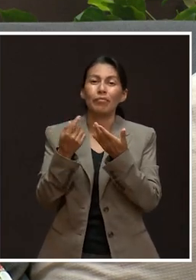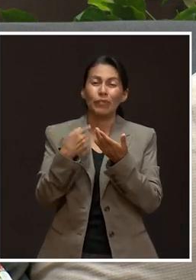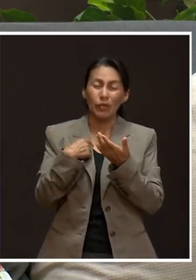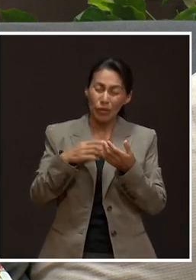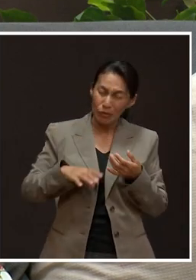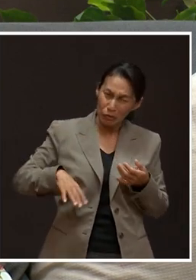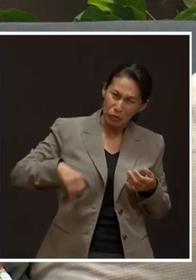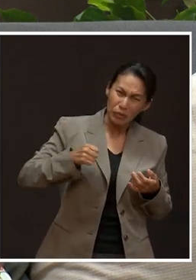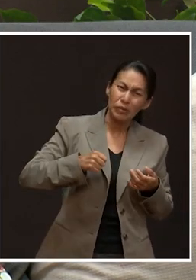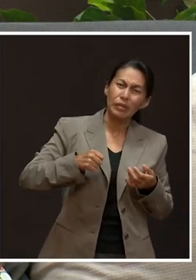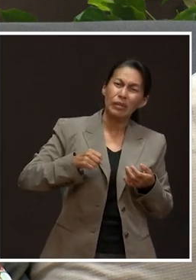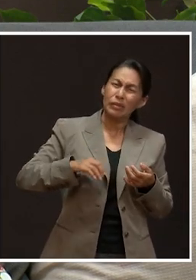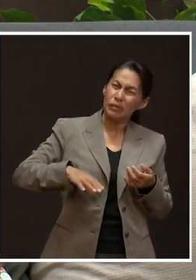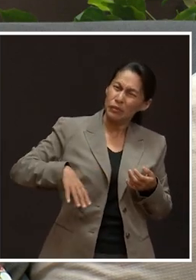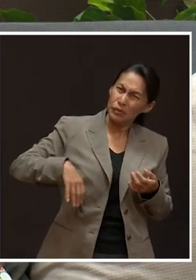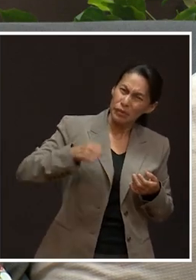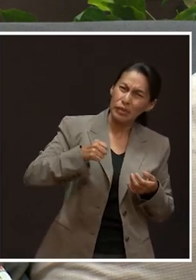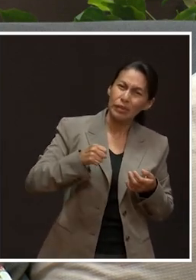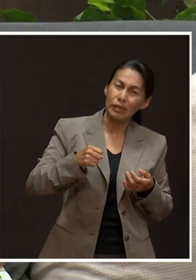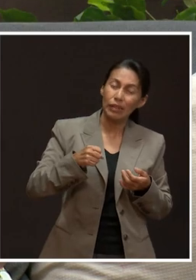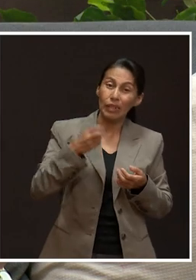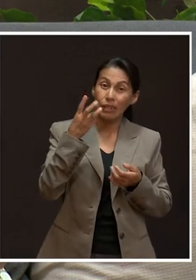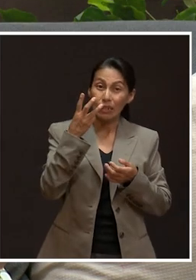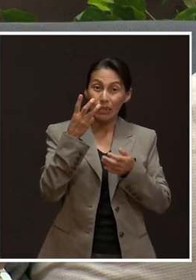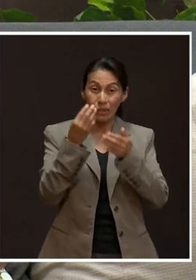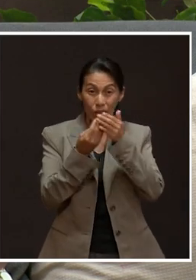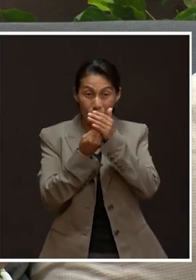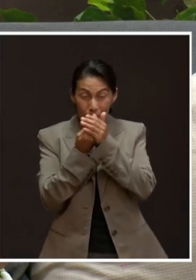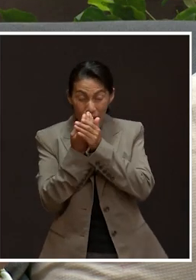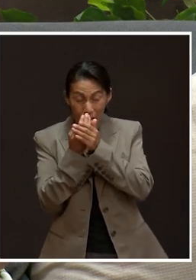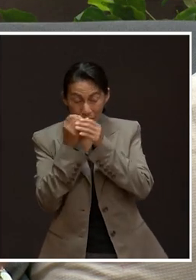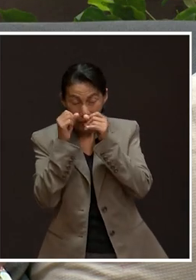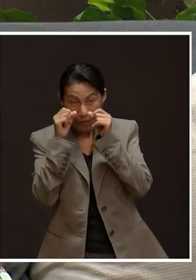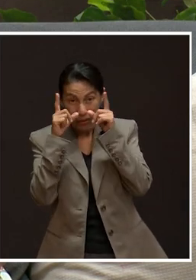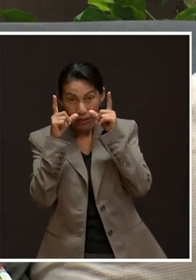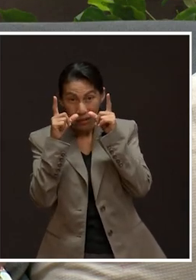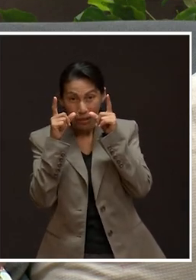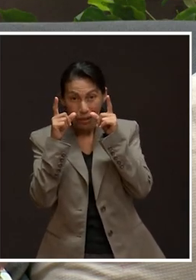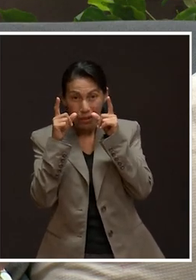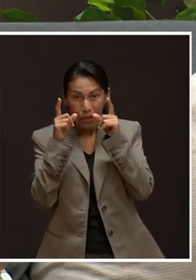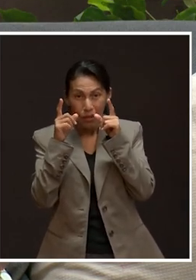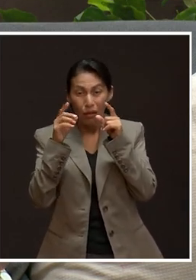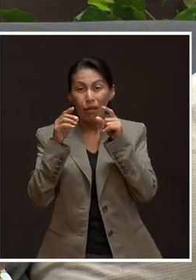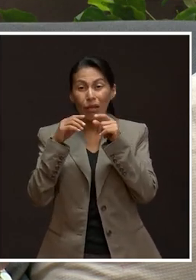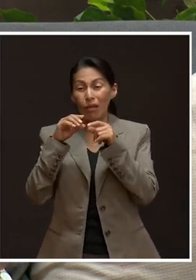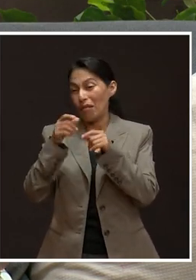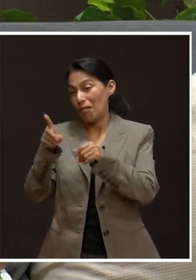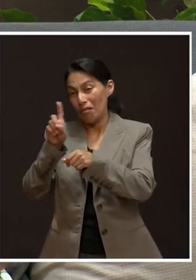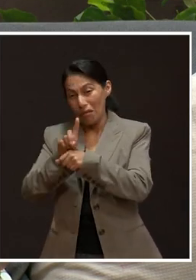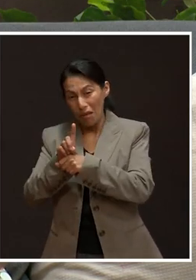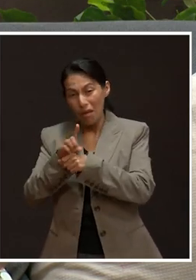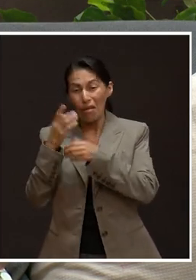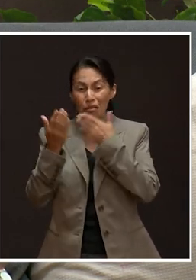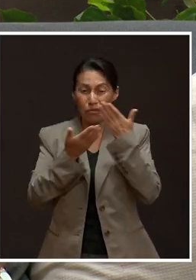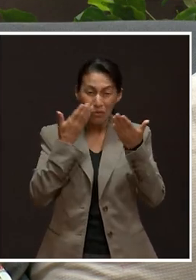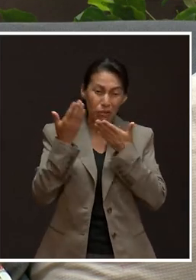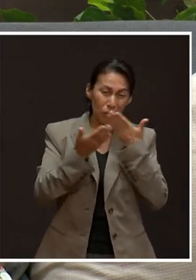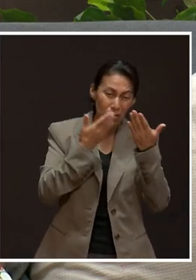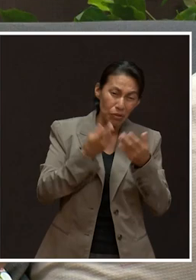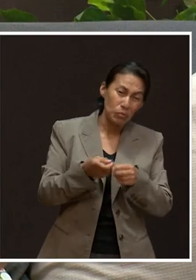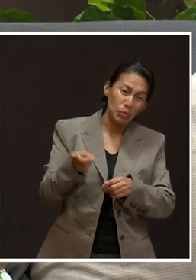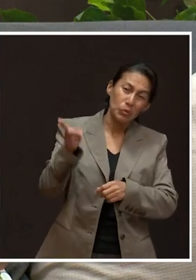yo tenía que hacer el esfuerzo de despertarme a las 3 y luego todo el día estar estudiando.